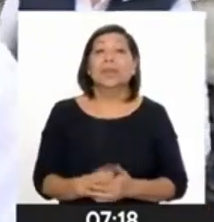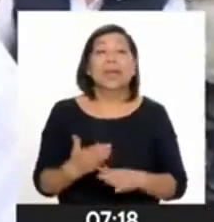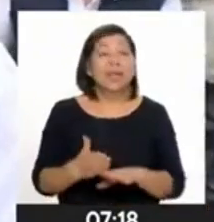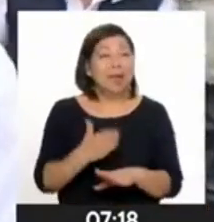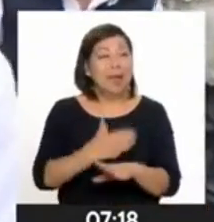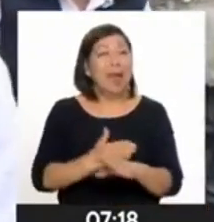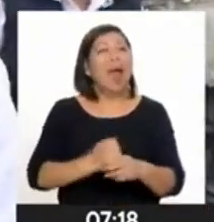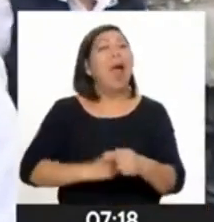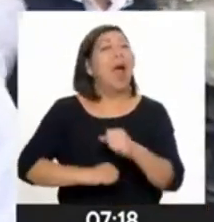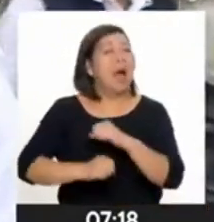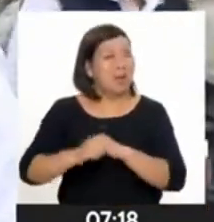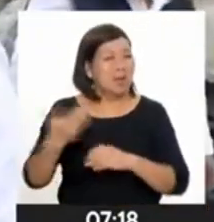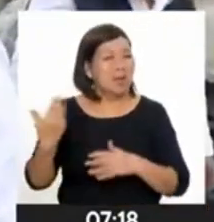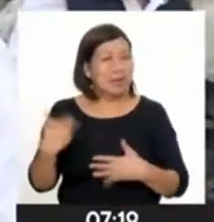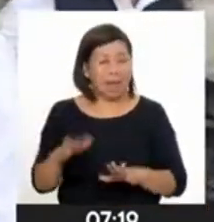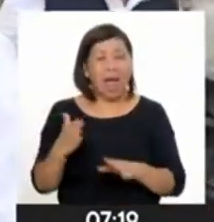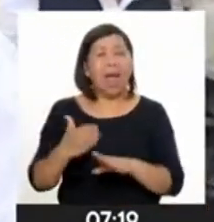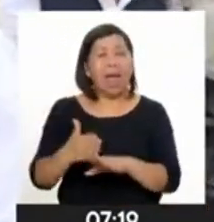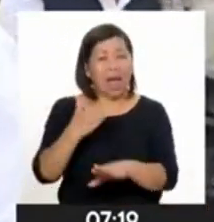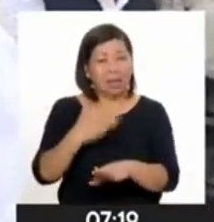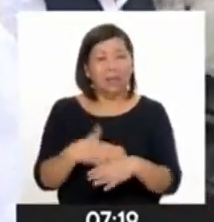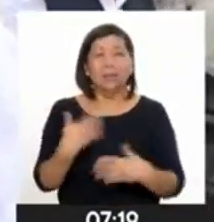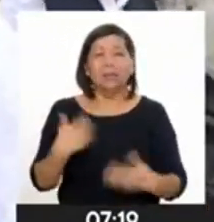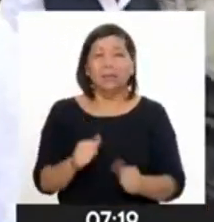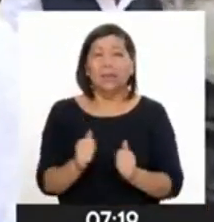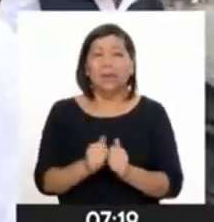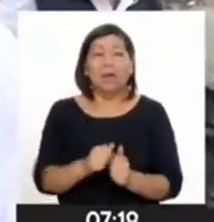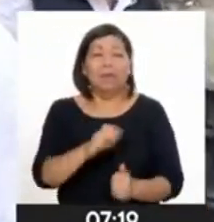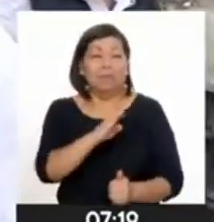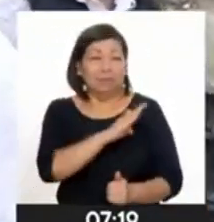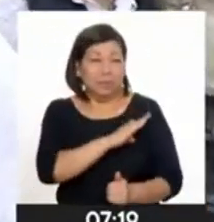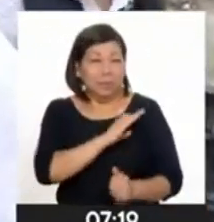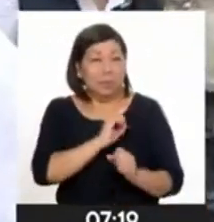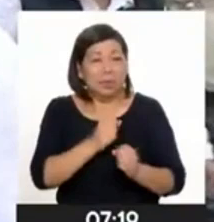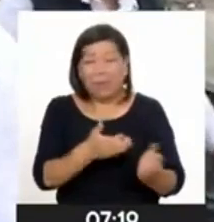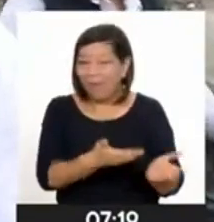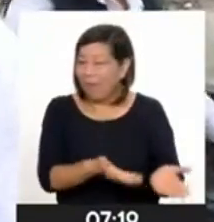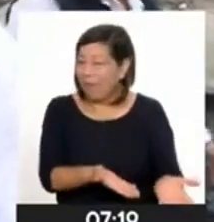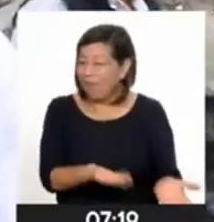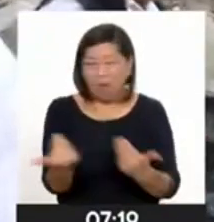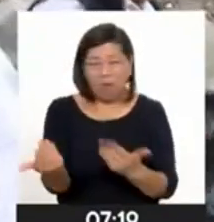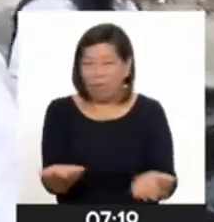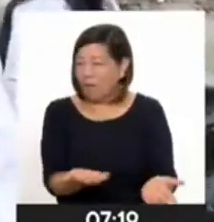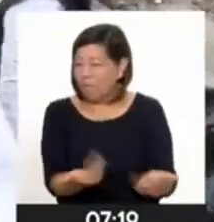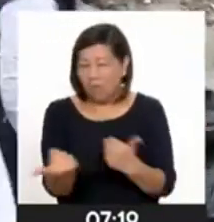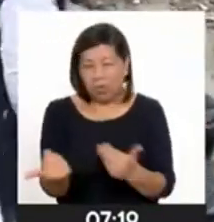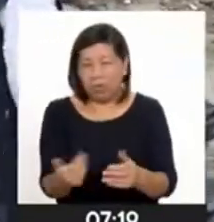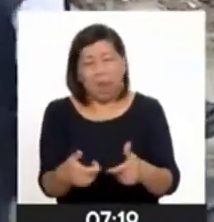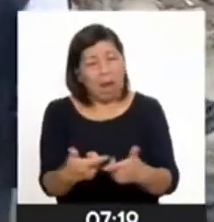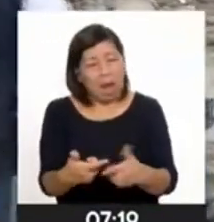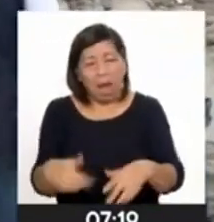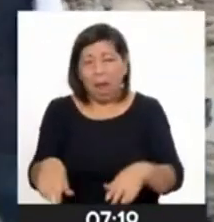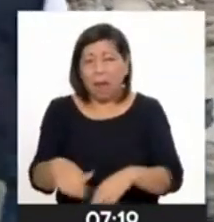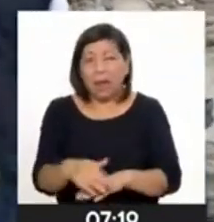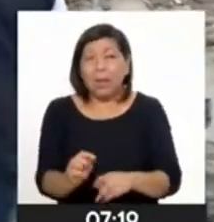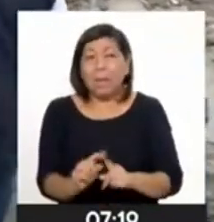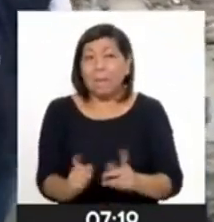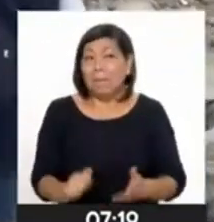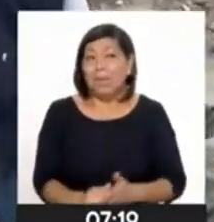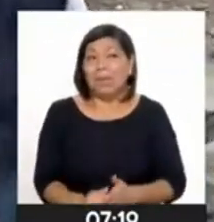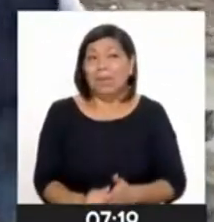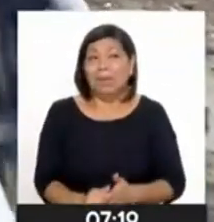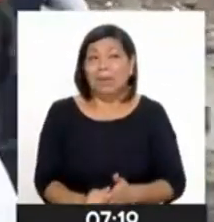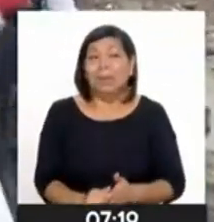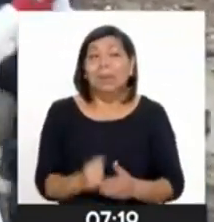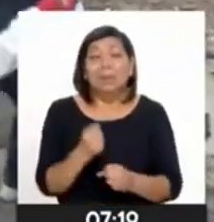de años. Nosotros siempre hemos estado trabajando con fiscalización para poder erradicar esas zonas y que dejen la vía libre. Pero acá este tiene